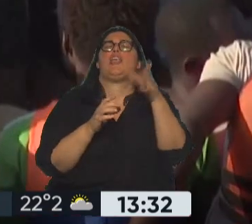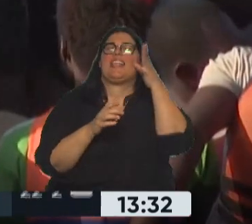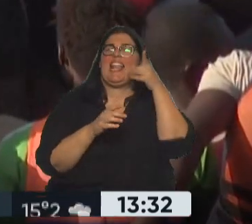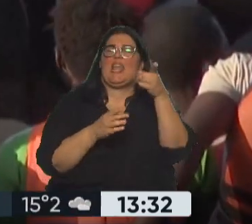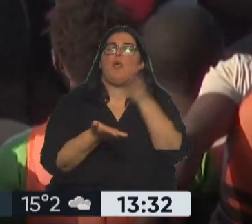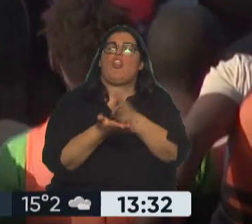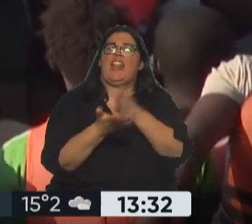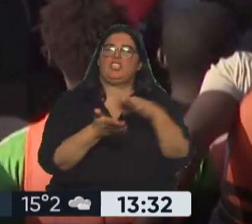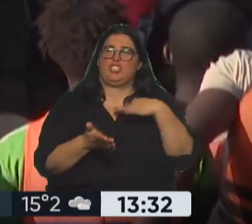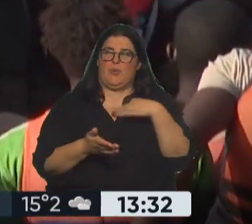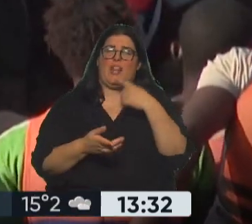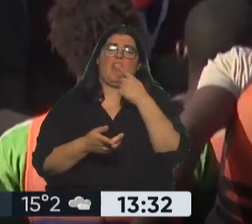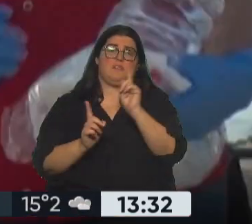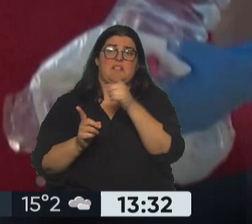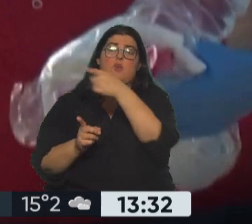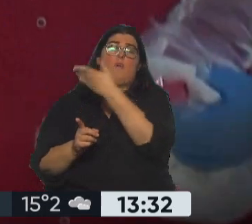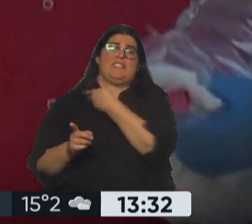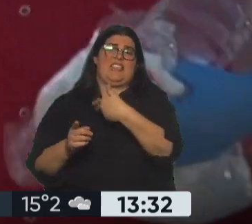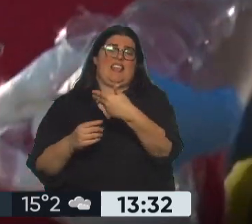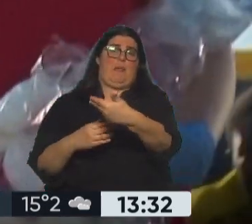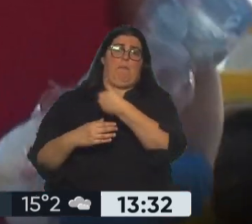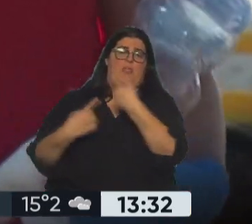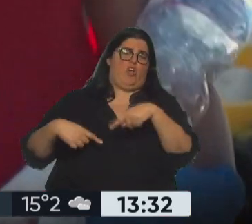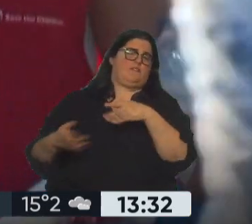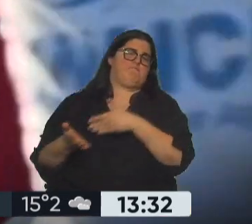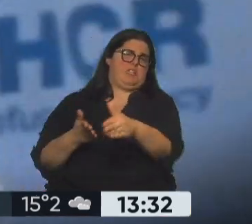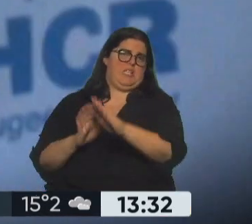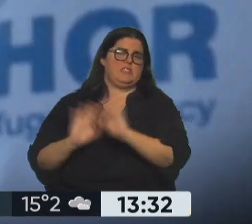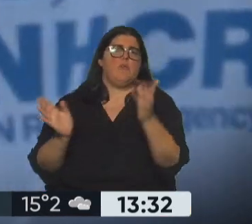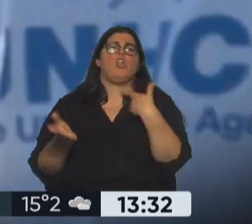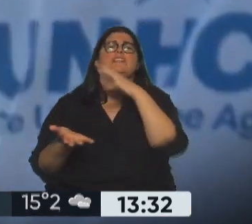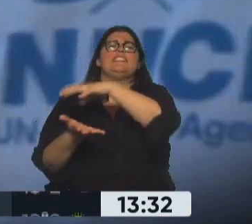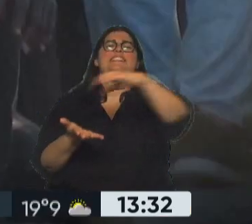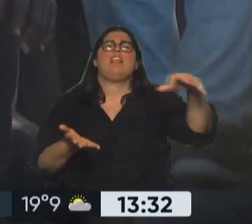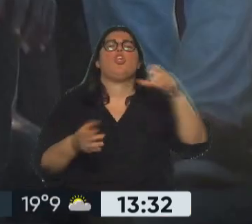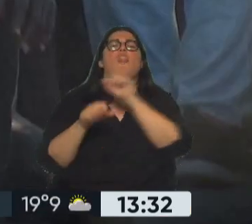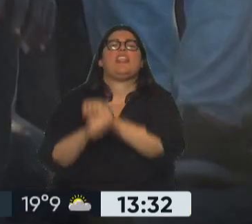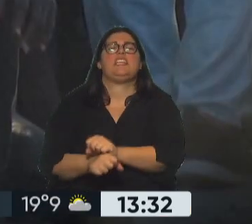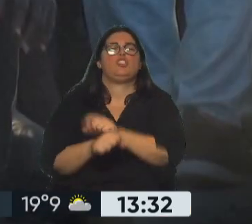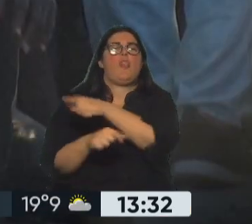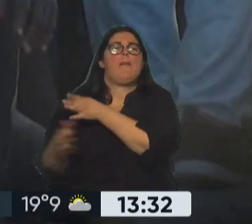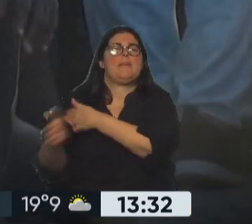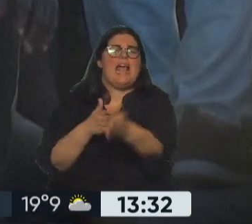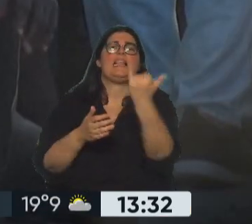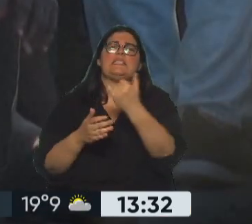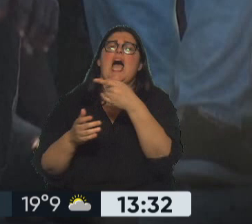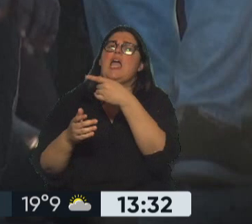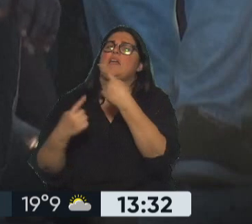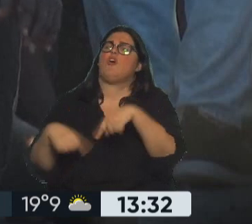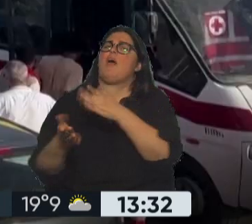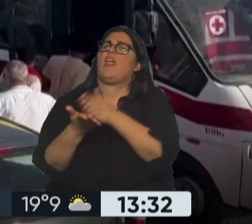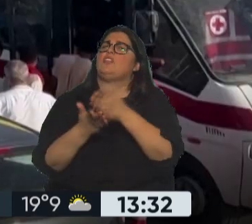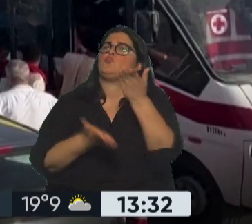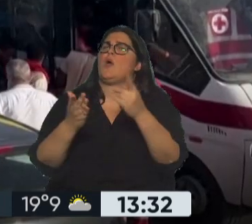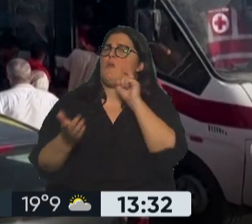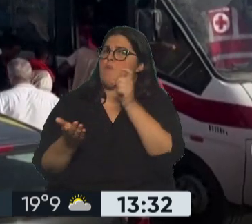su rechazo a las medidas de Meloni, ya que consideran que en los centros de detención de inmigrantes se producen graves violaciones a los derechos